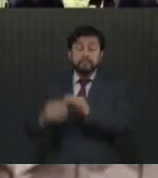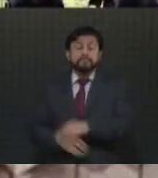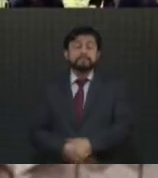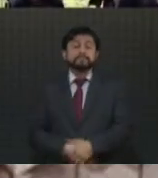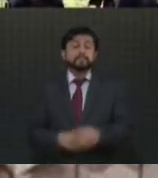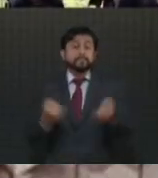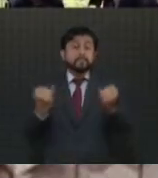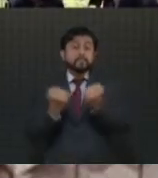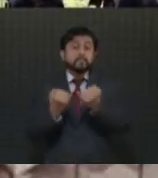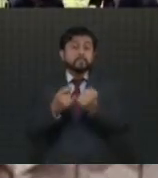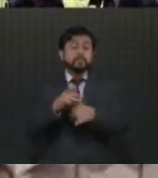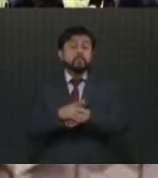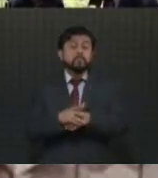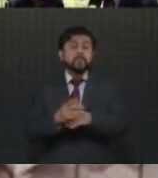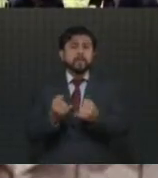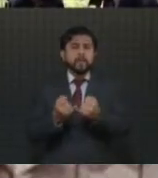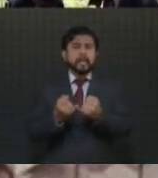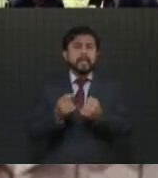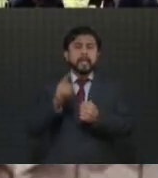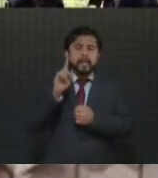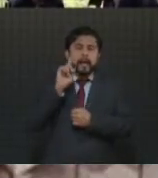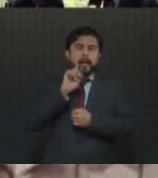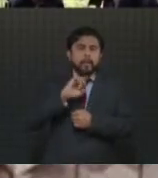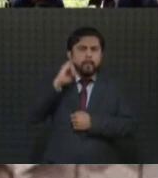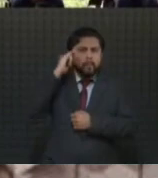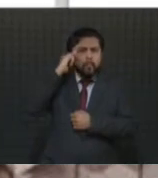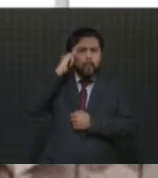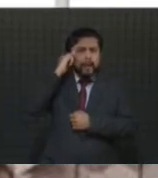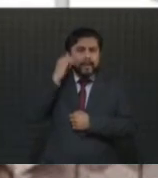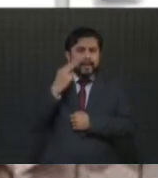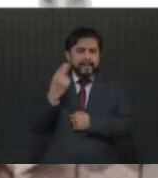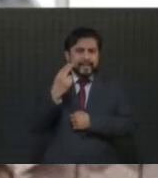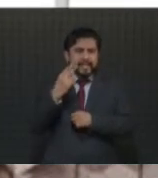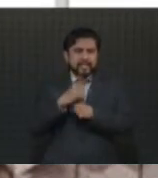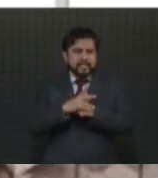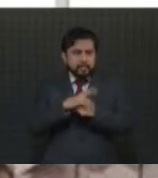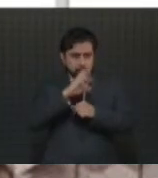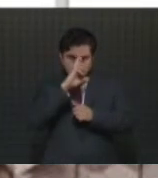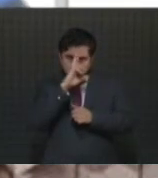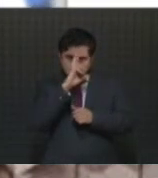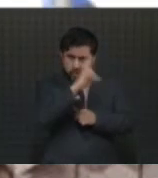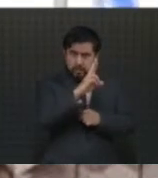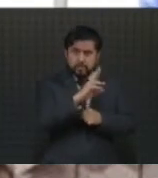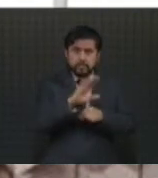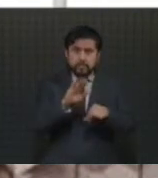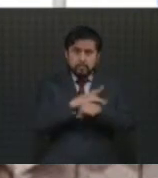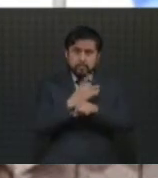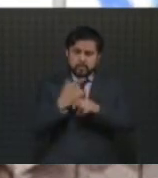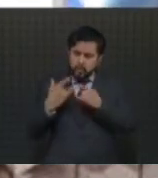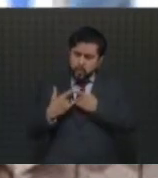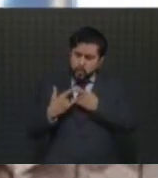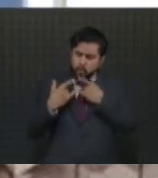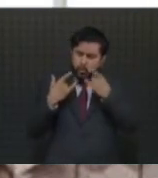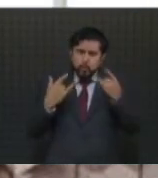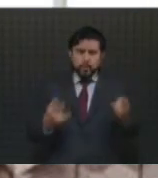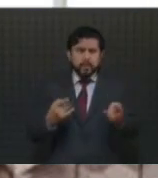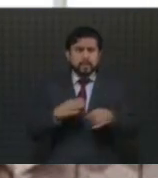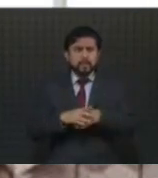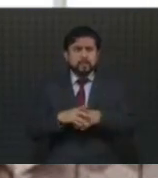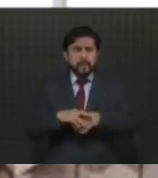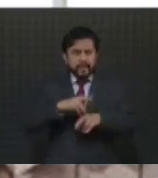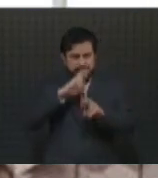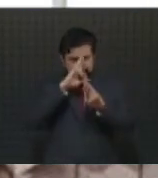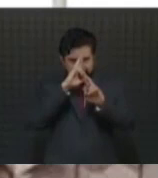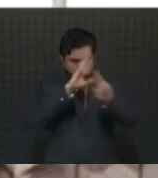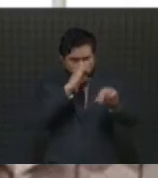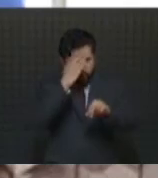Y también la reivindicación de la mujer indígena y lo que representa en nuestra historia, pues también es justicia social, es